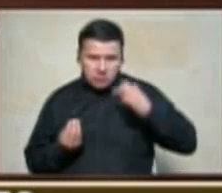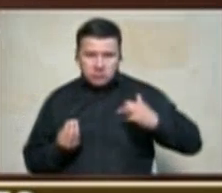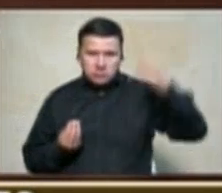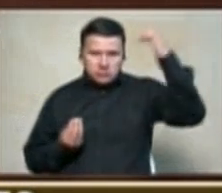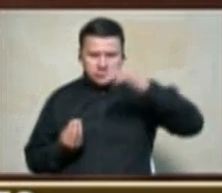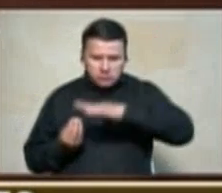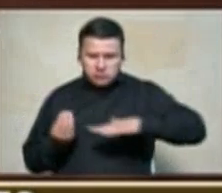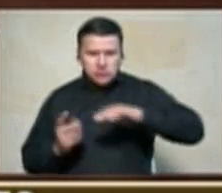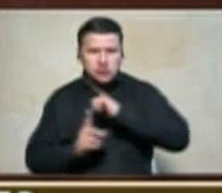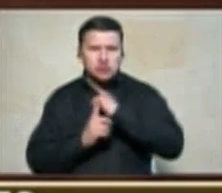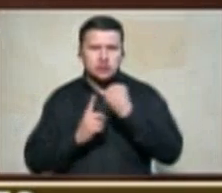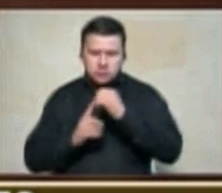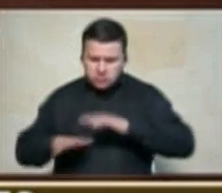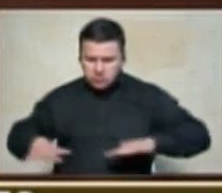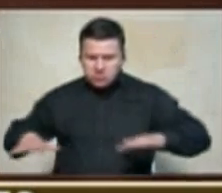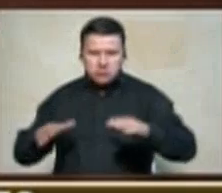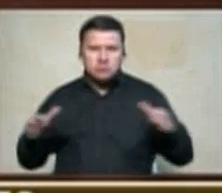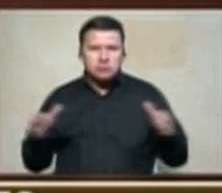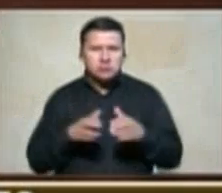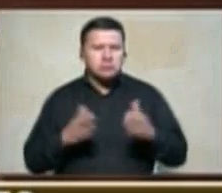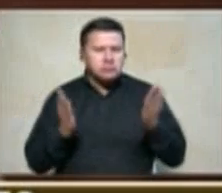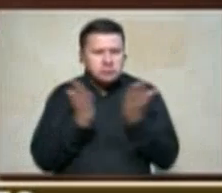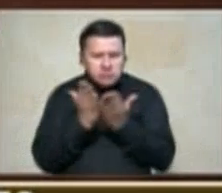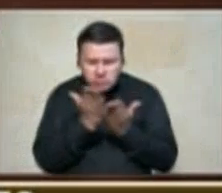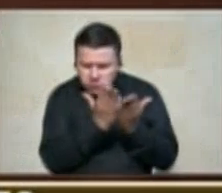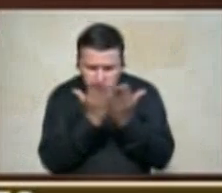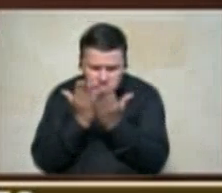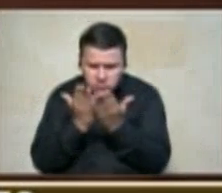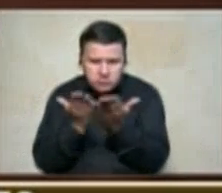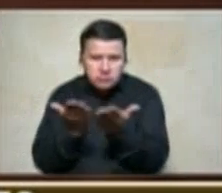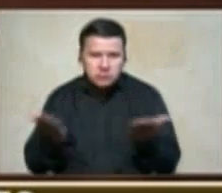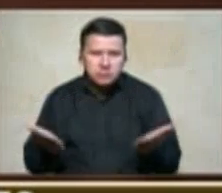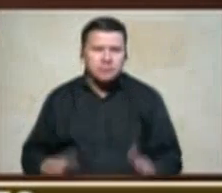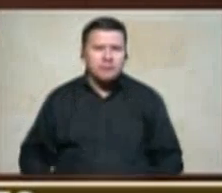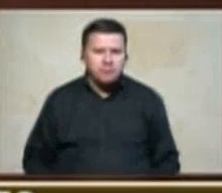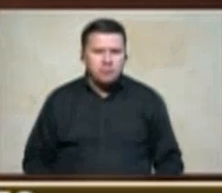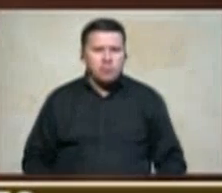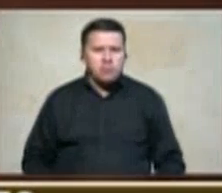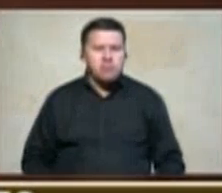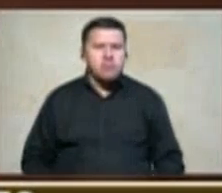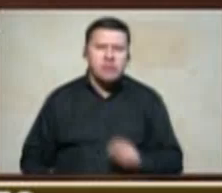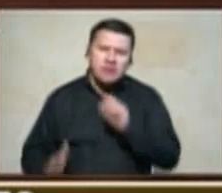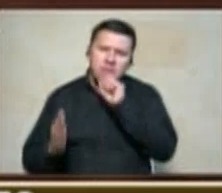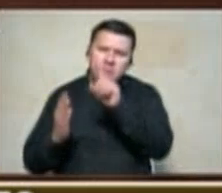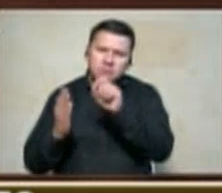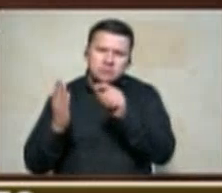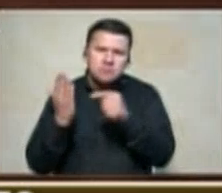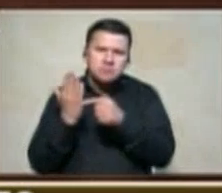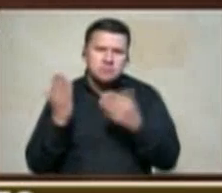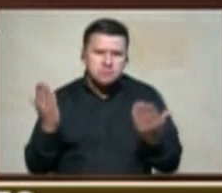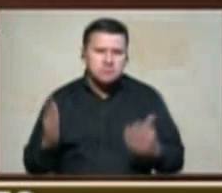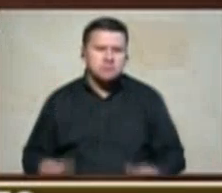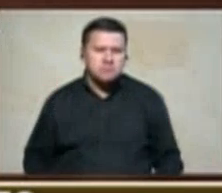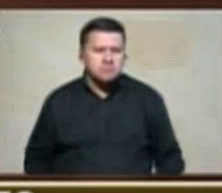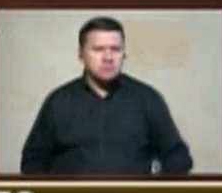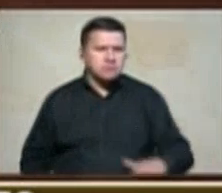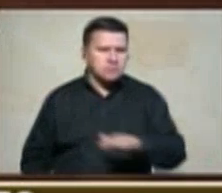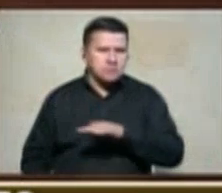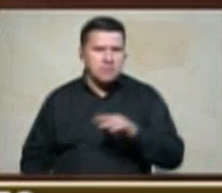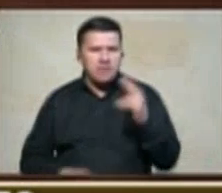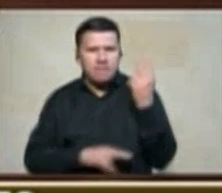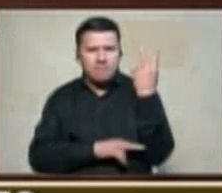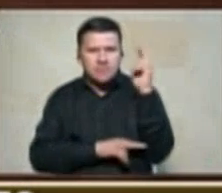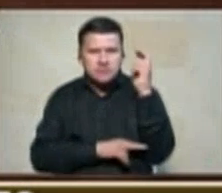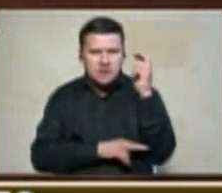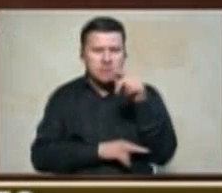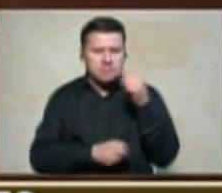profesionales de las áreas sociales que se dedican a estudiar el caso, consultan bases de datos, y ahí estamos hablando de la